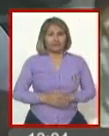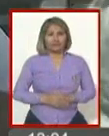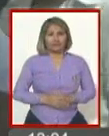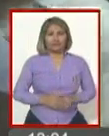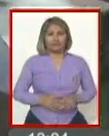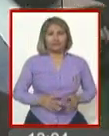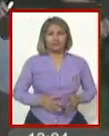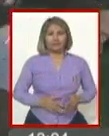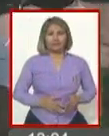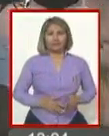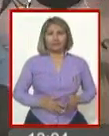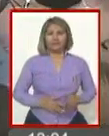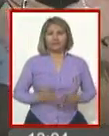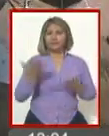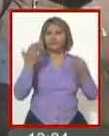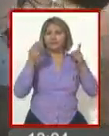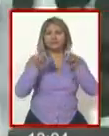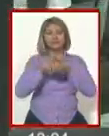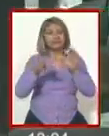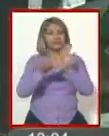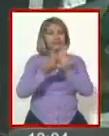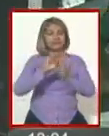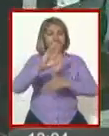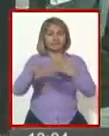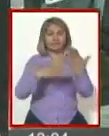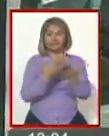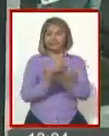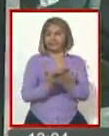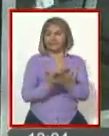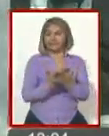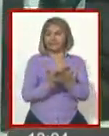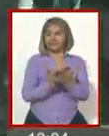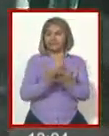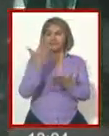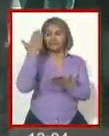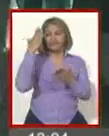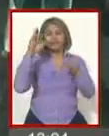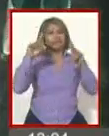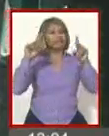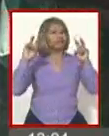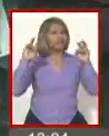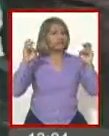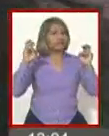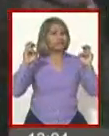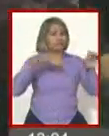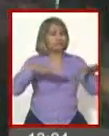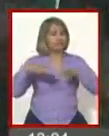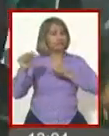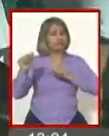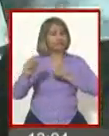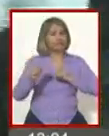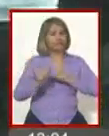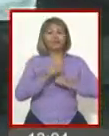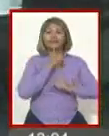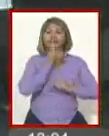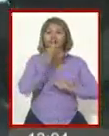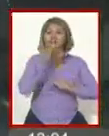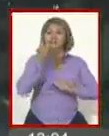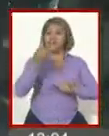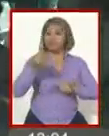procediendo de acuerdo a ley, ¿no? Todo. Ahora yo no sé el tema eso de que va a salir acá la aseguradora.